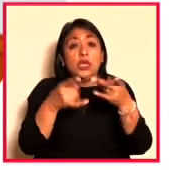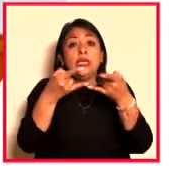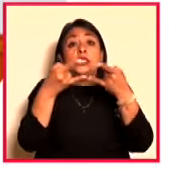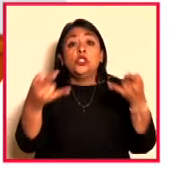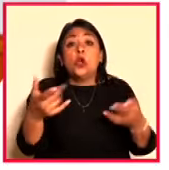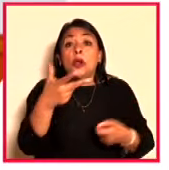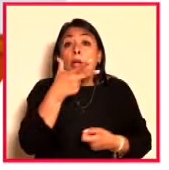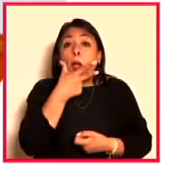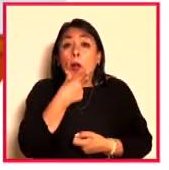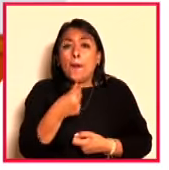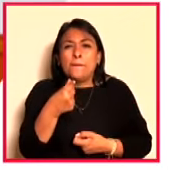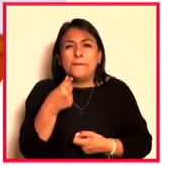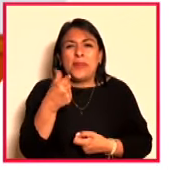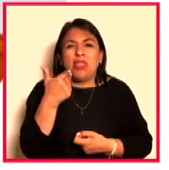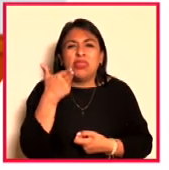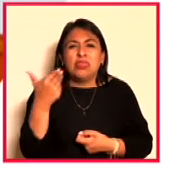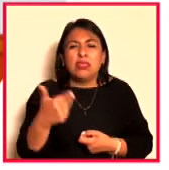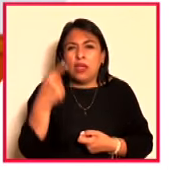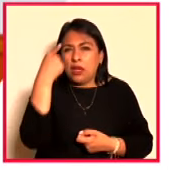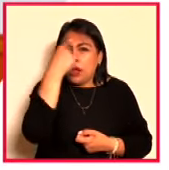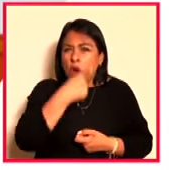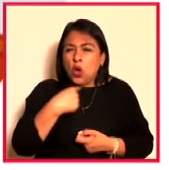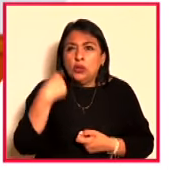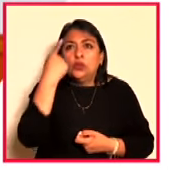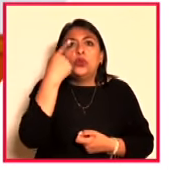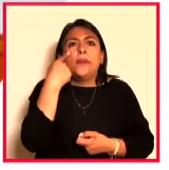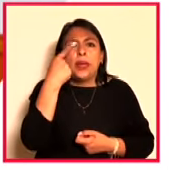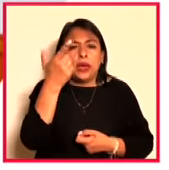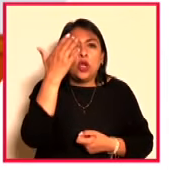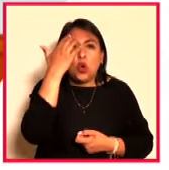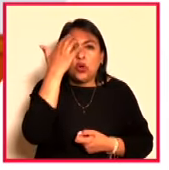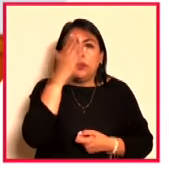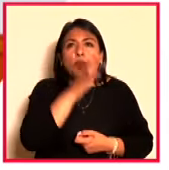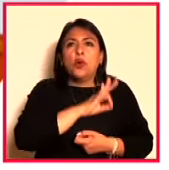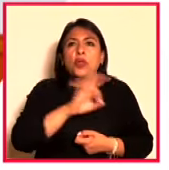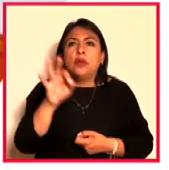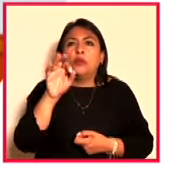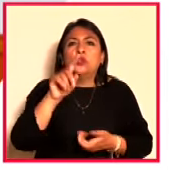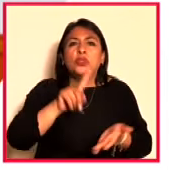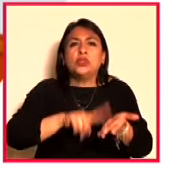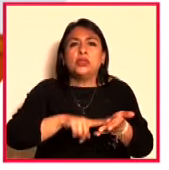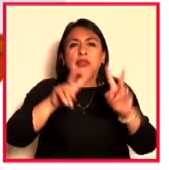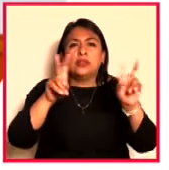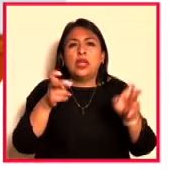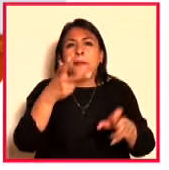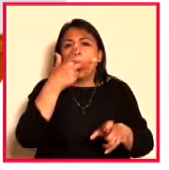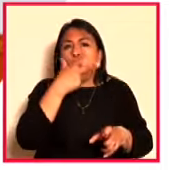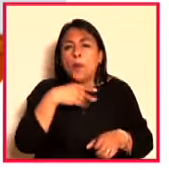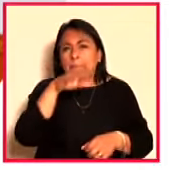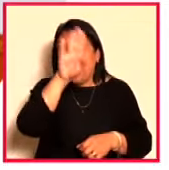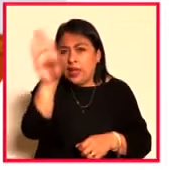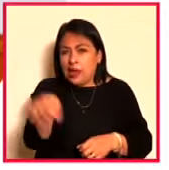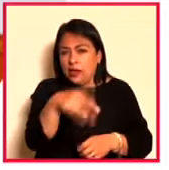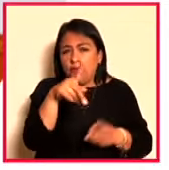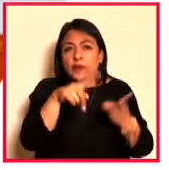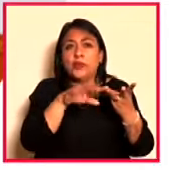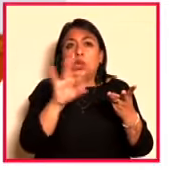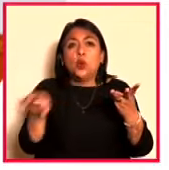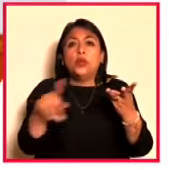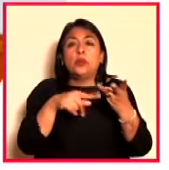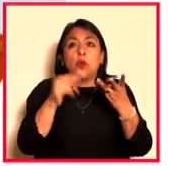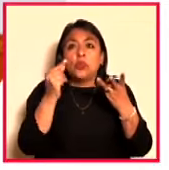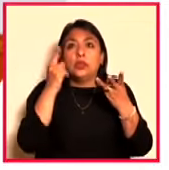con deformaciones en el rostro la podremos conocer en El Hombre Elefante. Por último, se presentará El Despertar